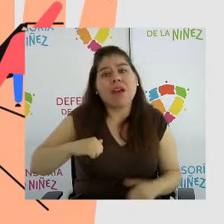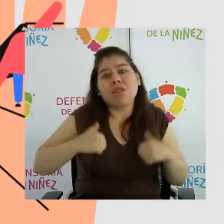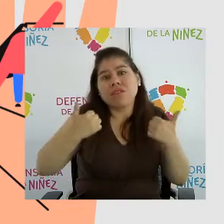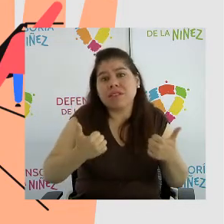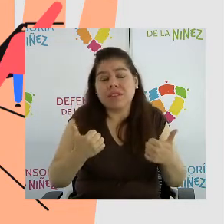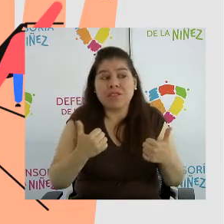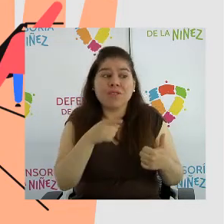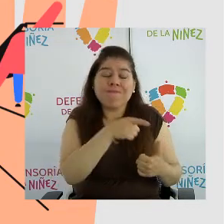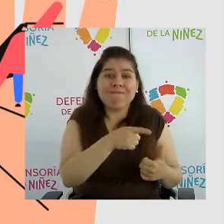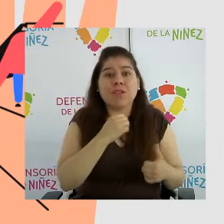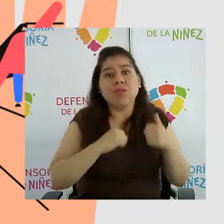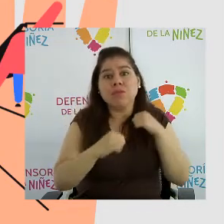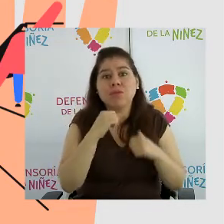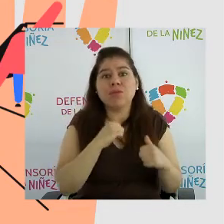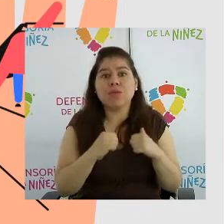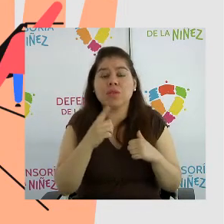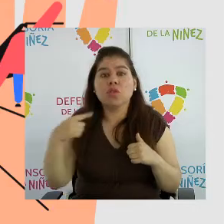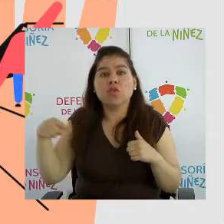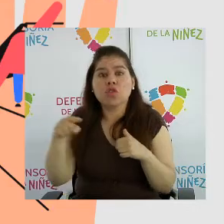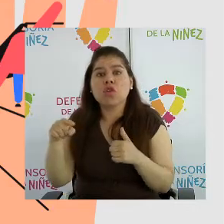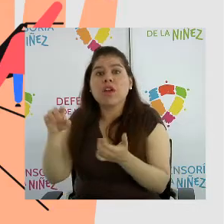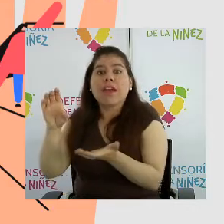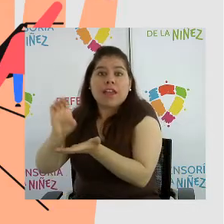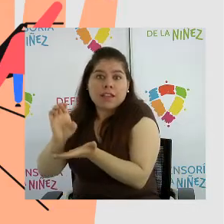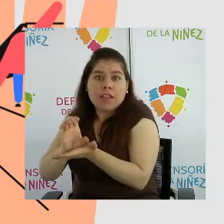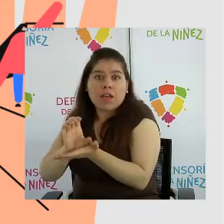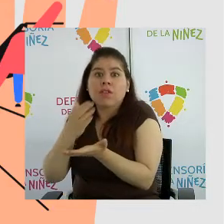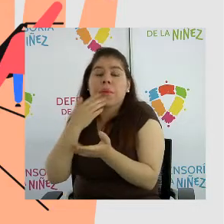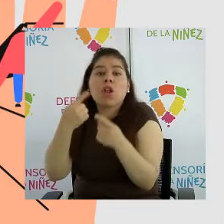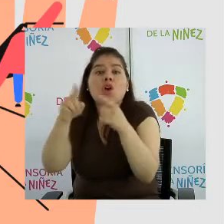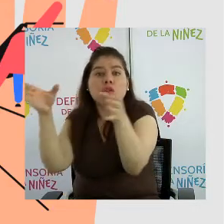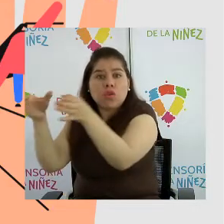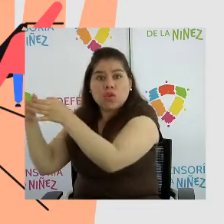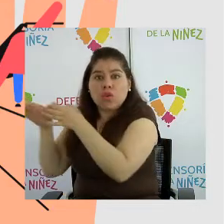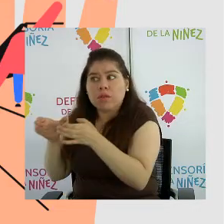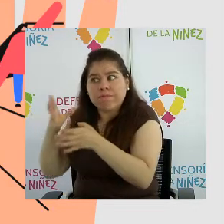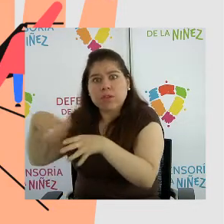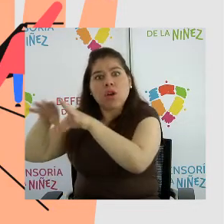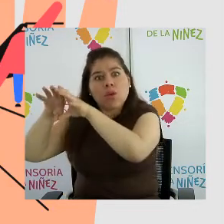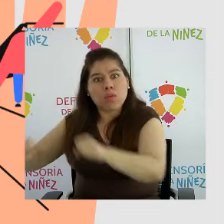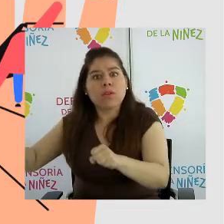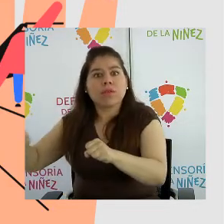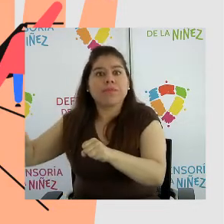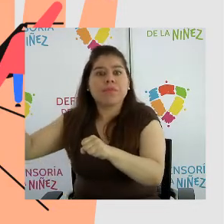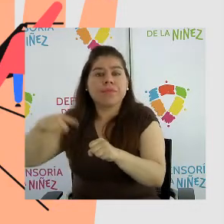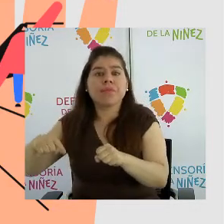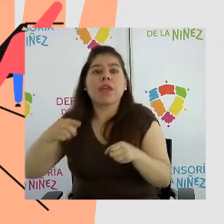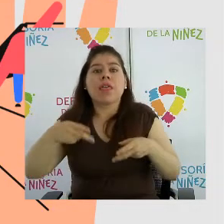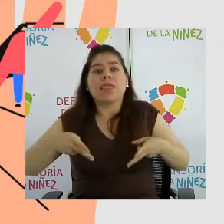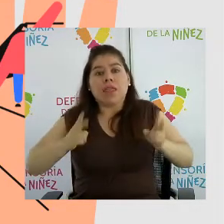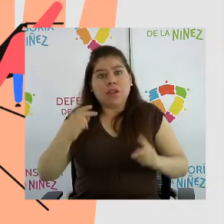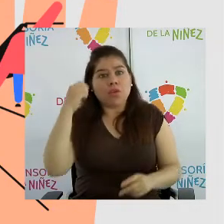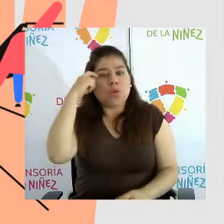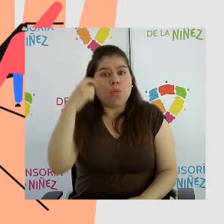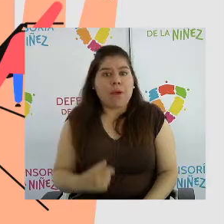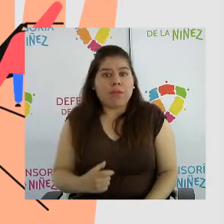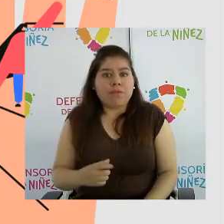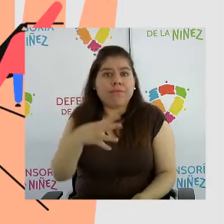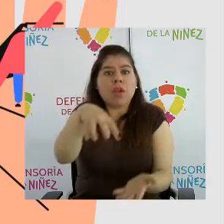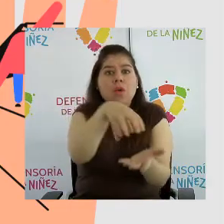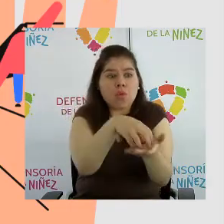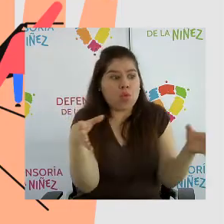lo que hemos demandado del Estado y de todos los órganos es el compromiso estricto con los derechos humanos de este grupo de la población, y por lo tanto con dar